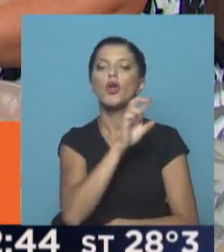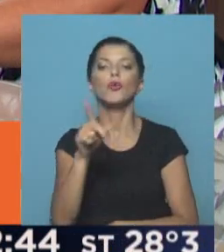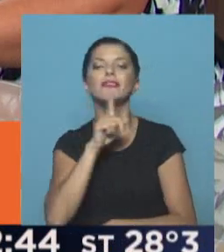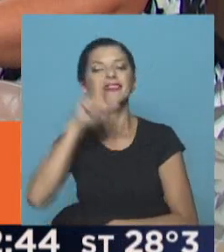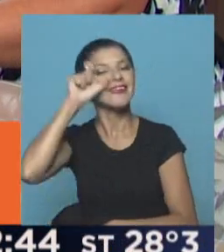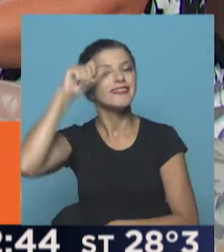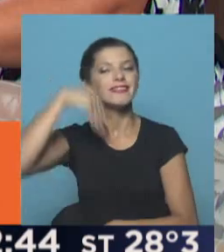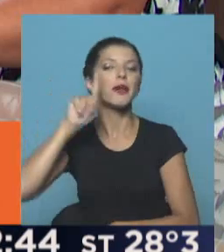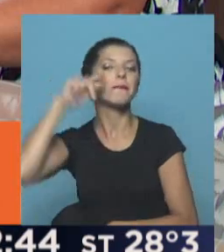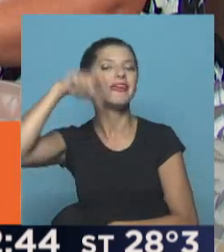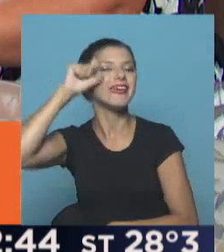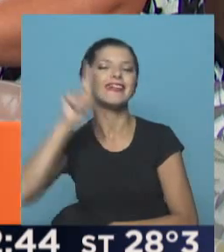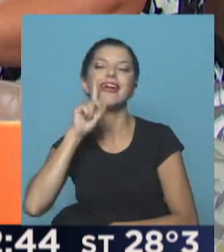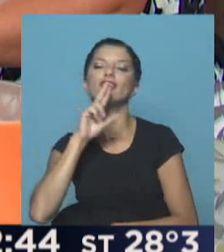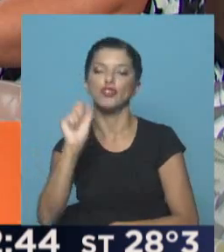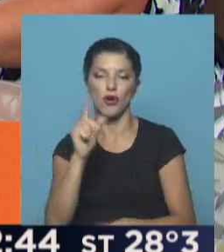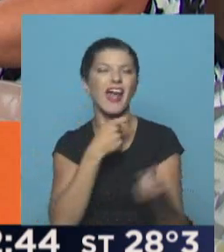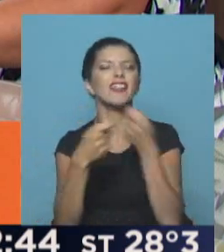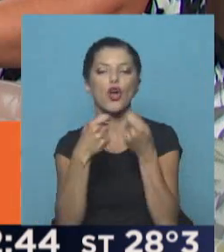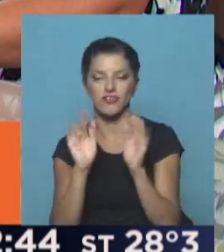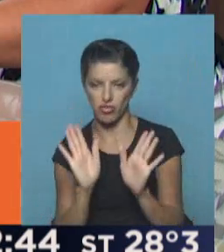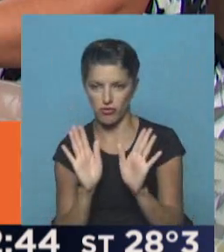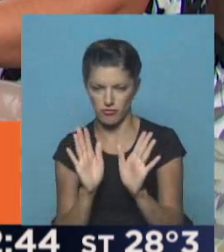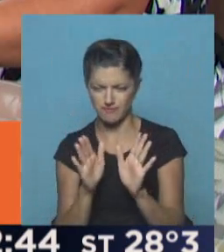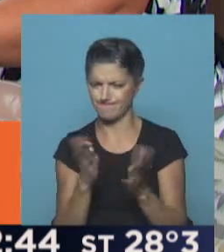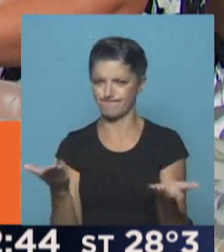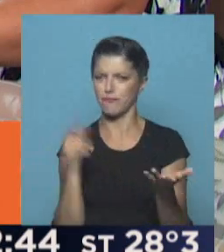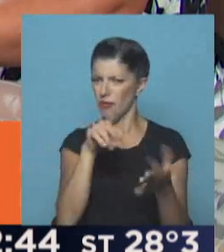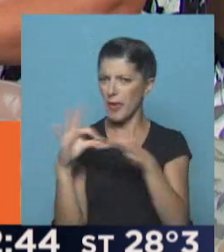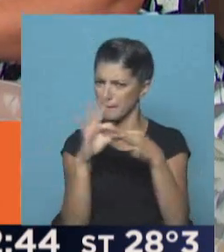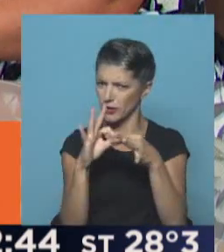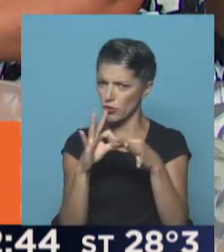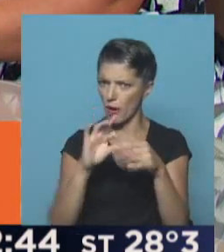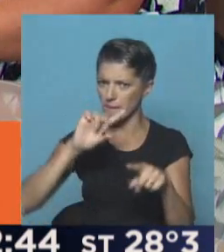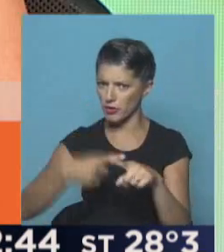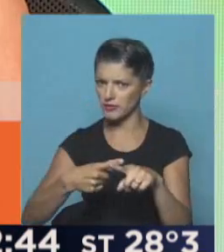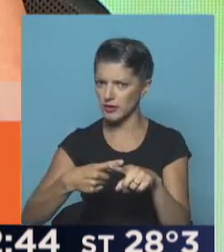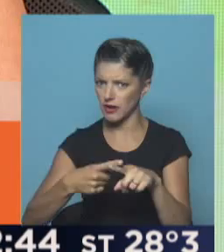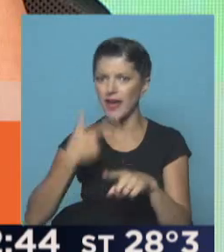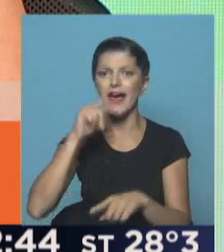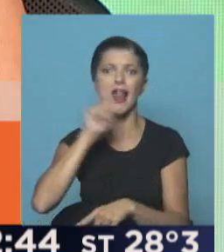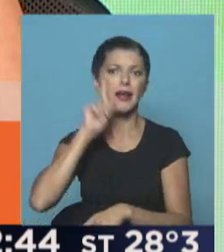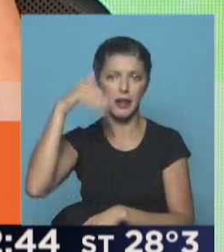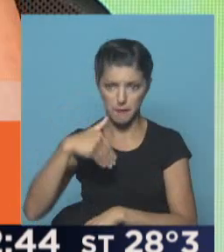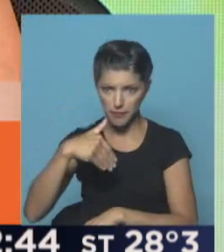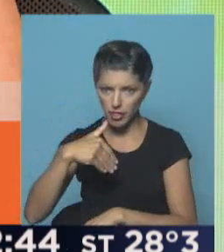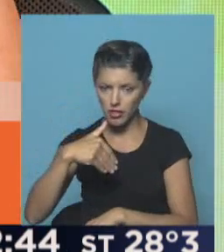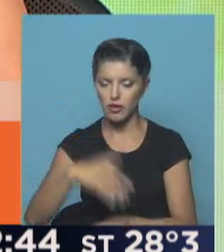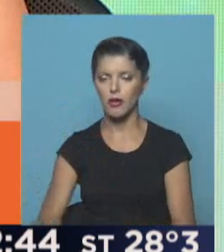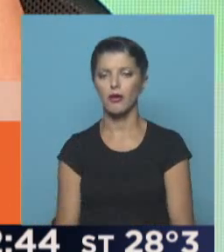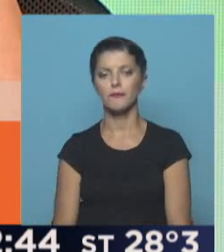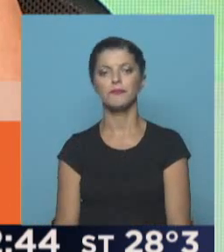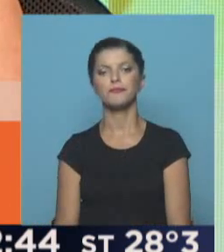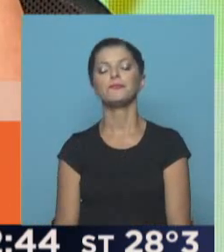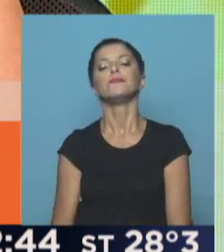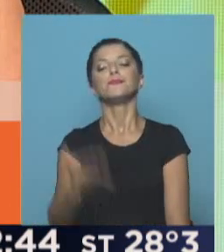Negotiator? ¿Puede tener algún vínculo con la política, Slim? Ayer lo descartó en enero, yo estaba